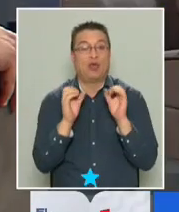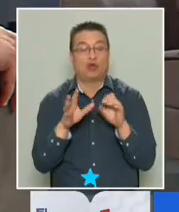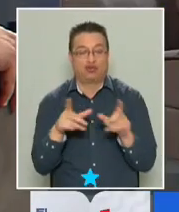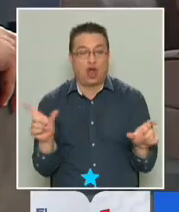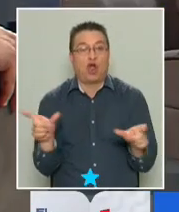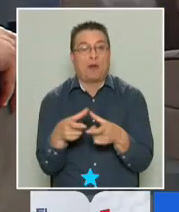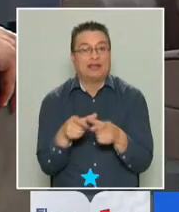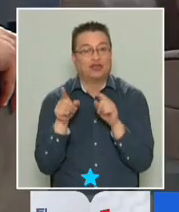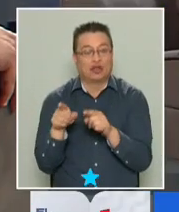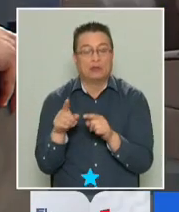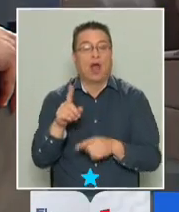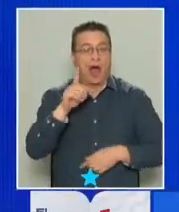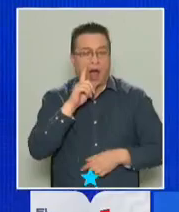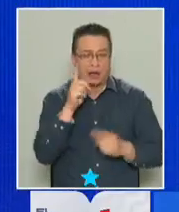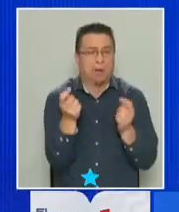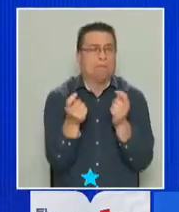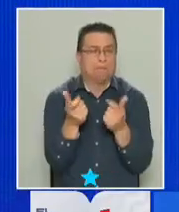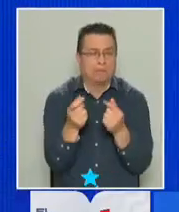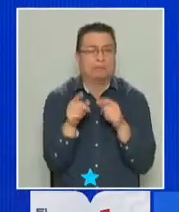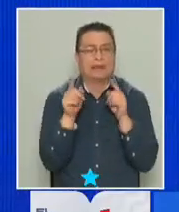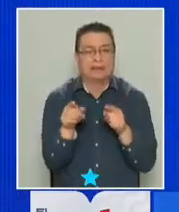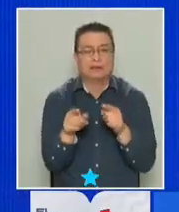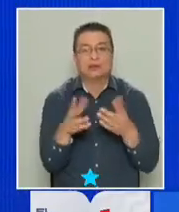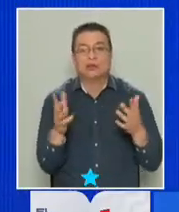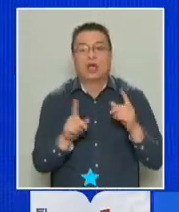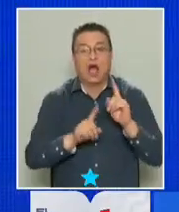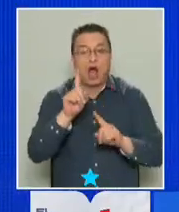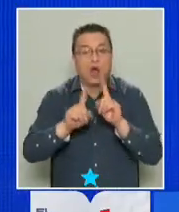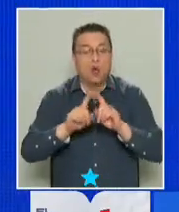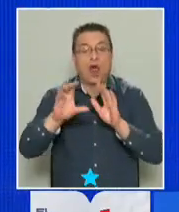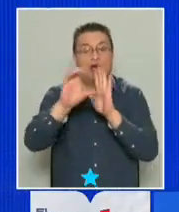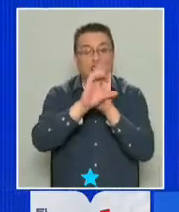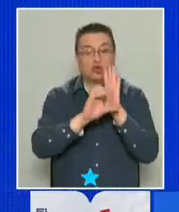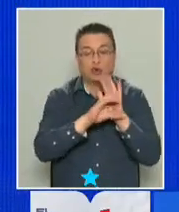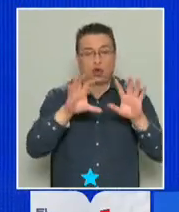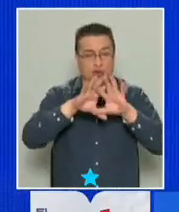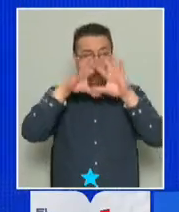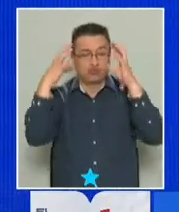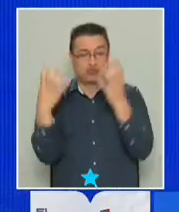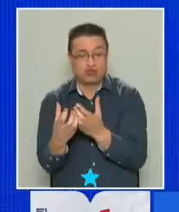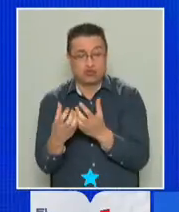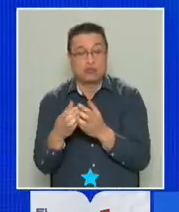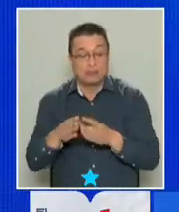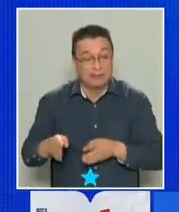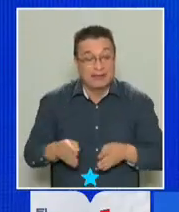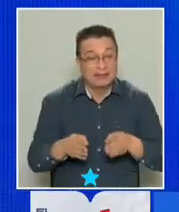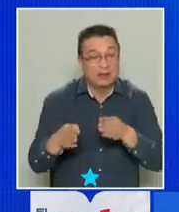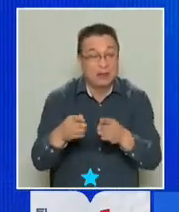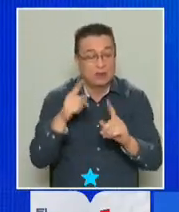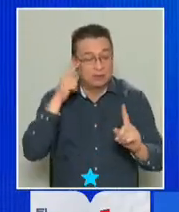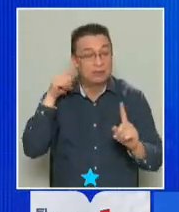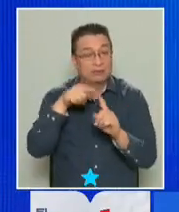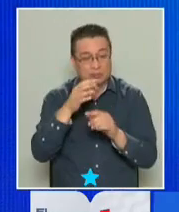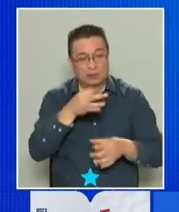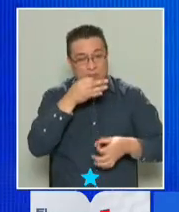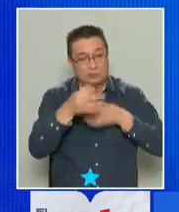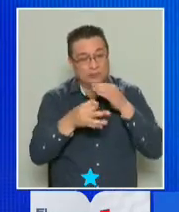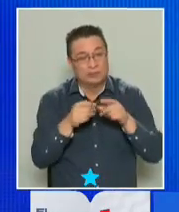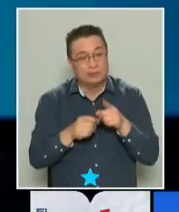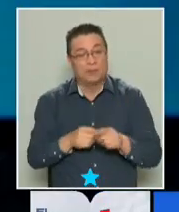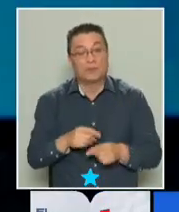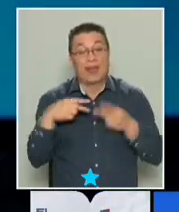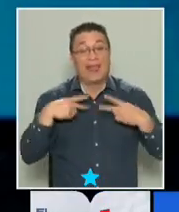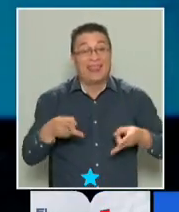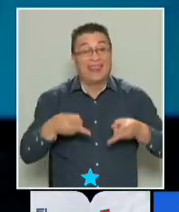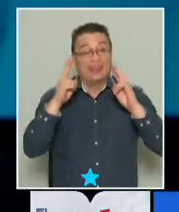comisión hay similitudes con algunas constituciones del mundo que vayan por ese lado con lo que mencionaba mira en